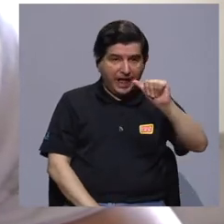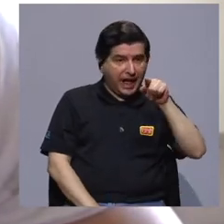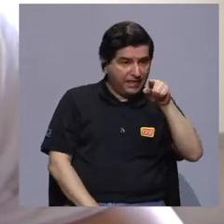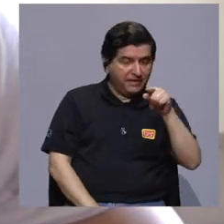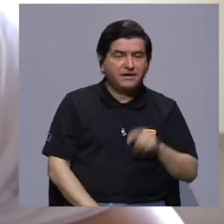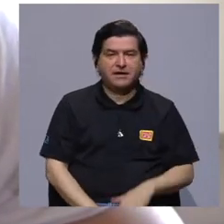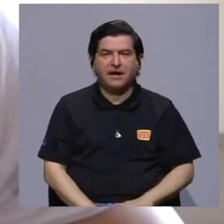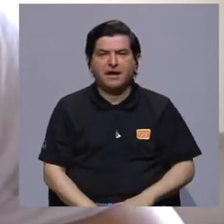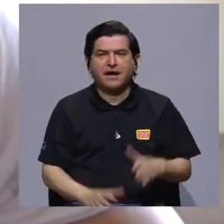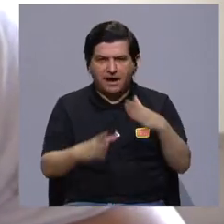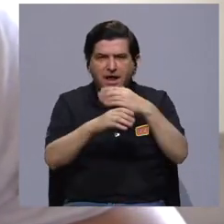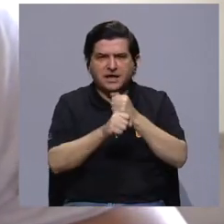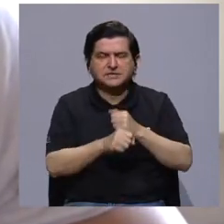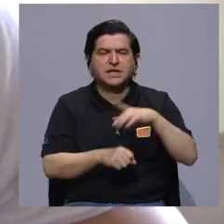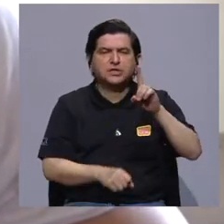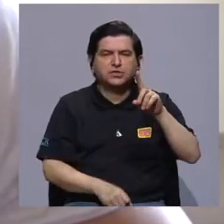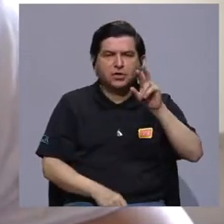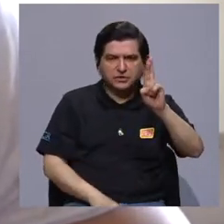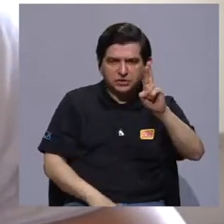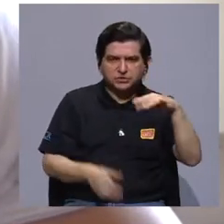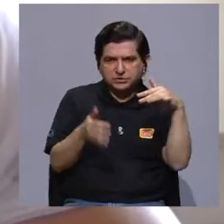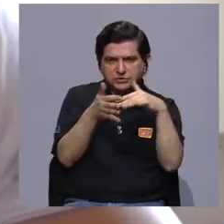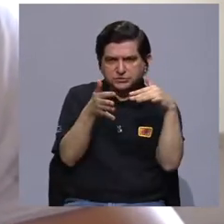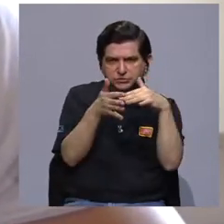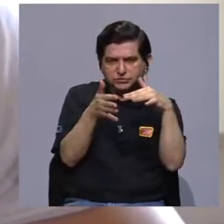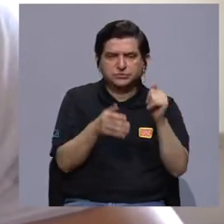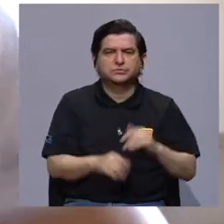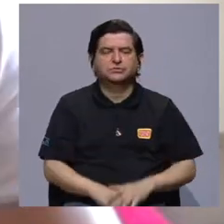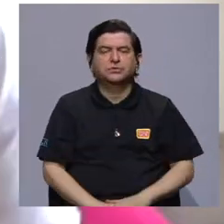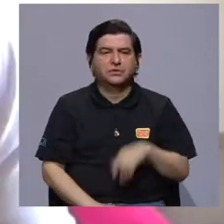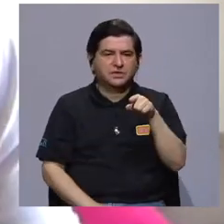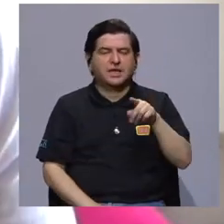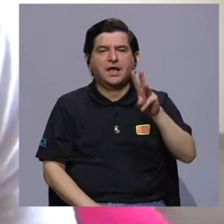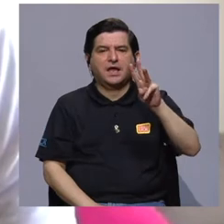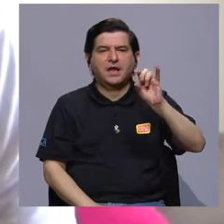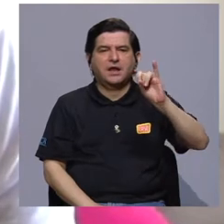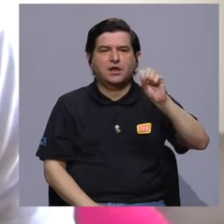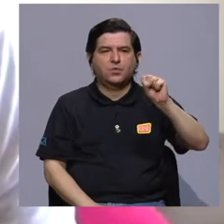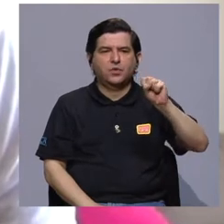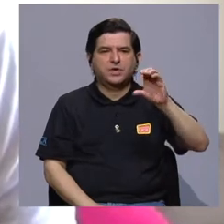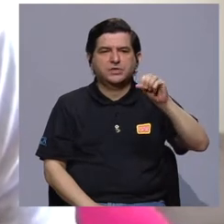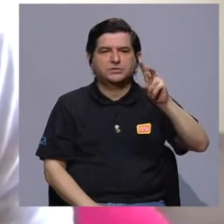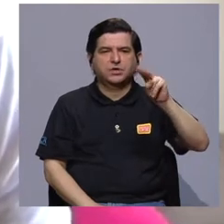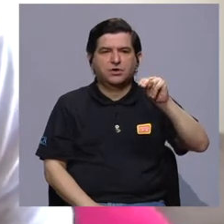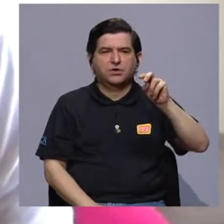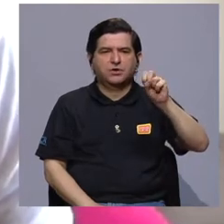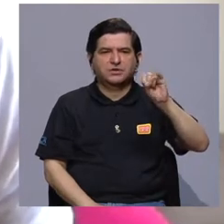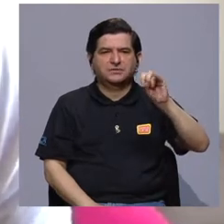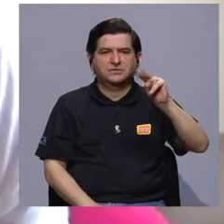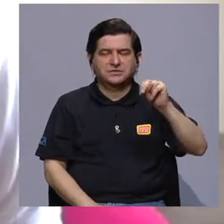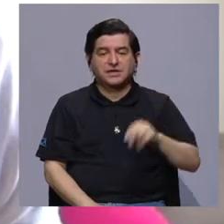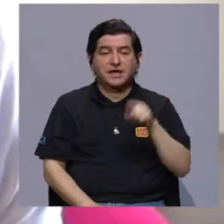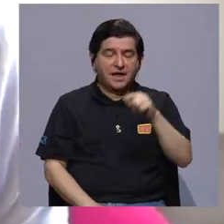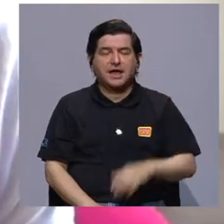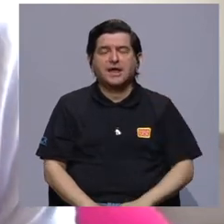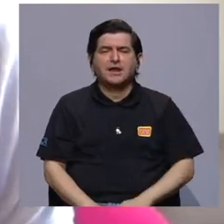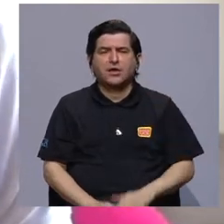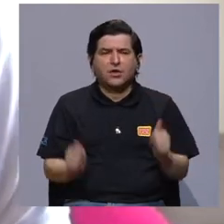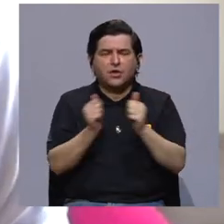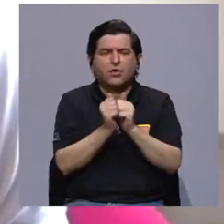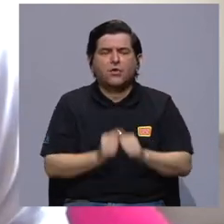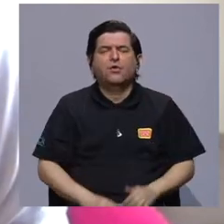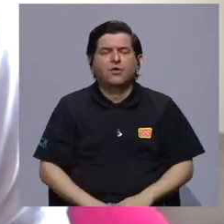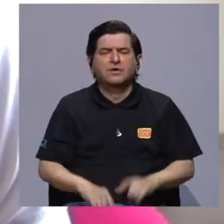Adrián, de hecho, estaba realizando su doctorado en Wisconsin y estaba trabajando con insectos sociales, en